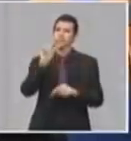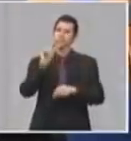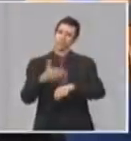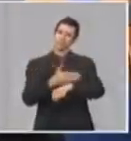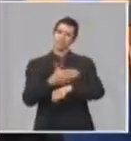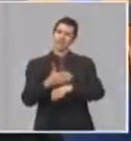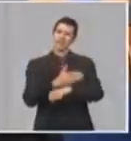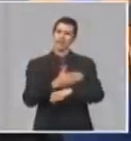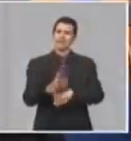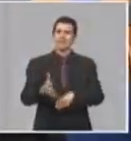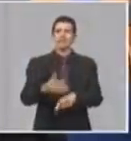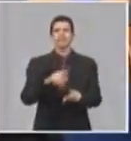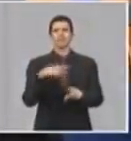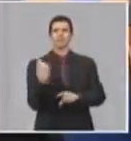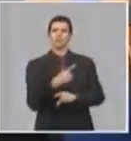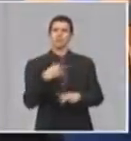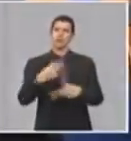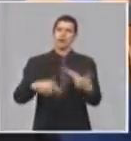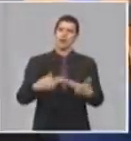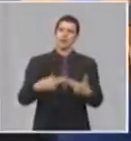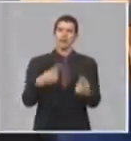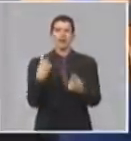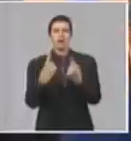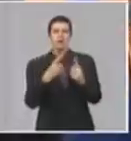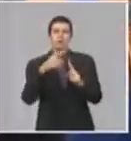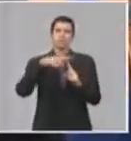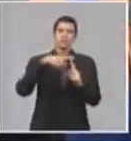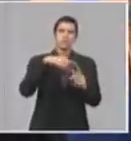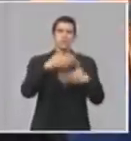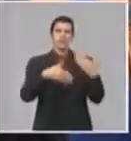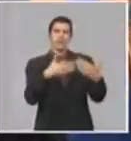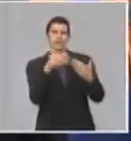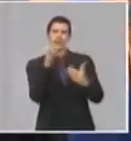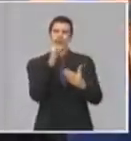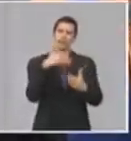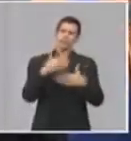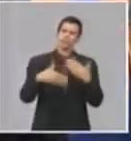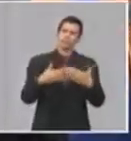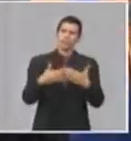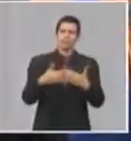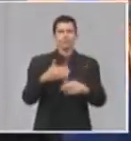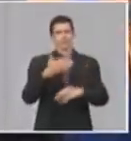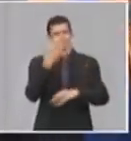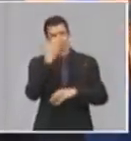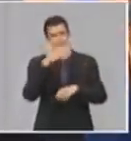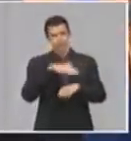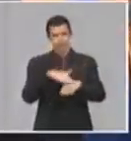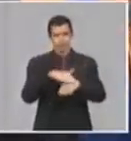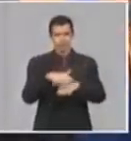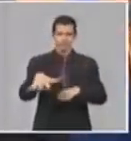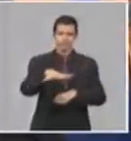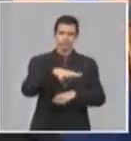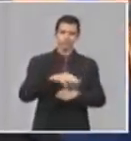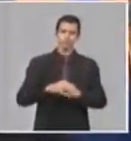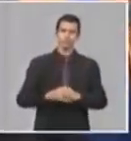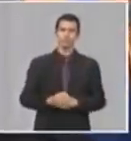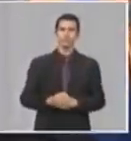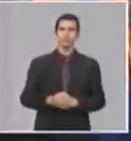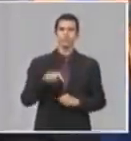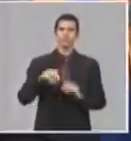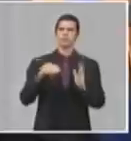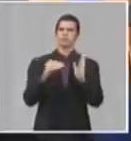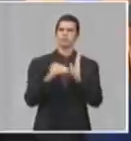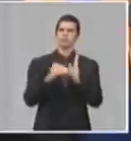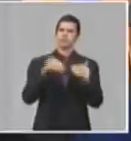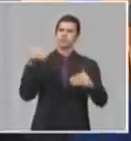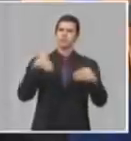retraso esta mesa redonda debido a algunas dificultades técnicas que teníamos para la transmisión. Me acompañan esta tarde en este programa